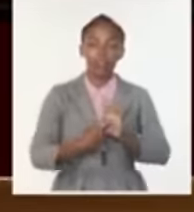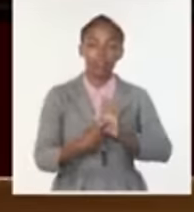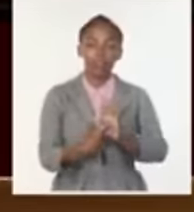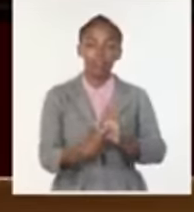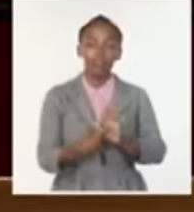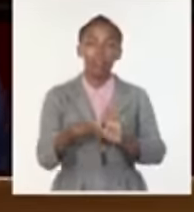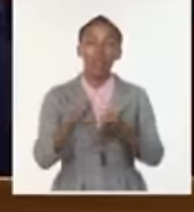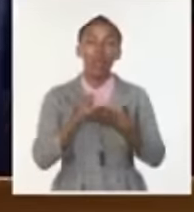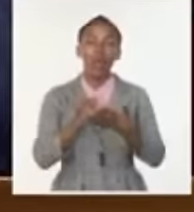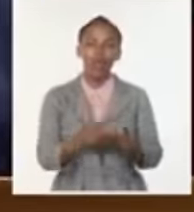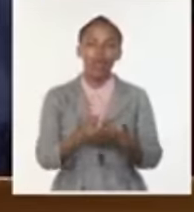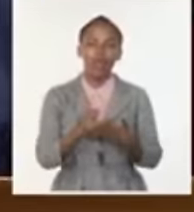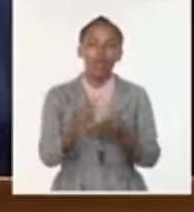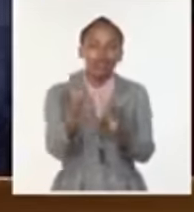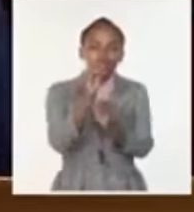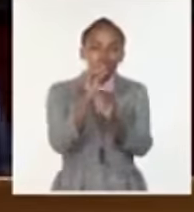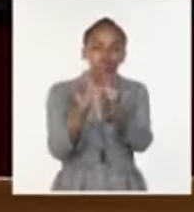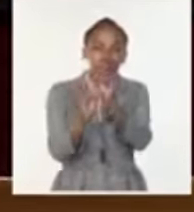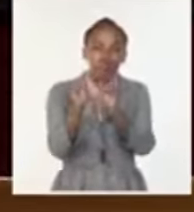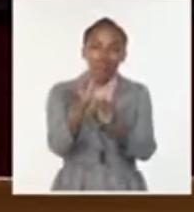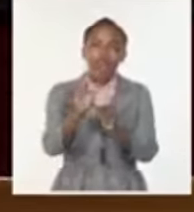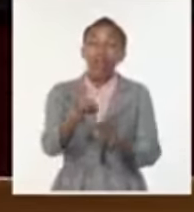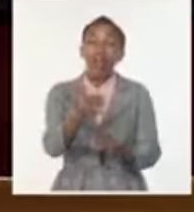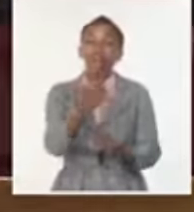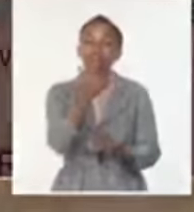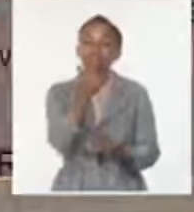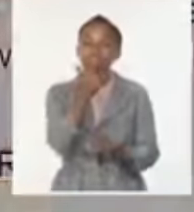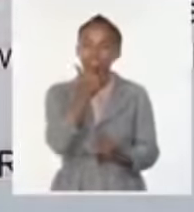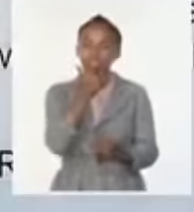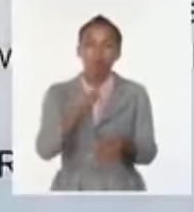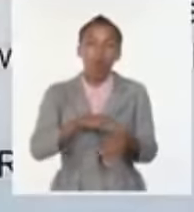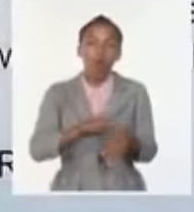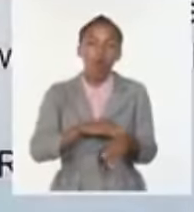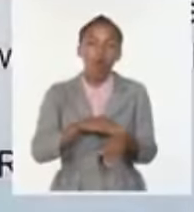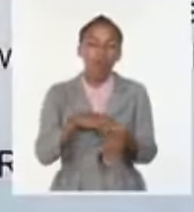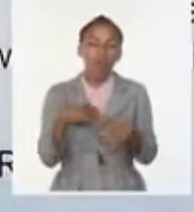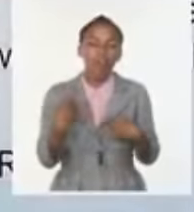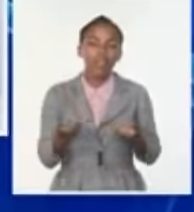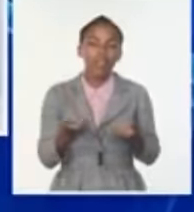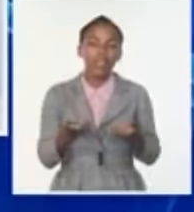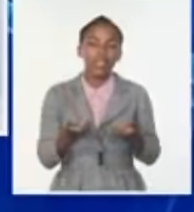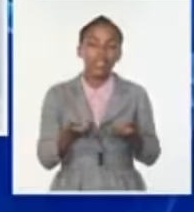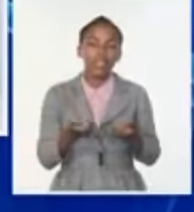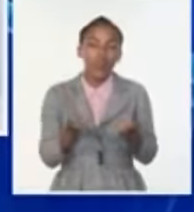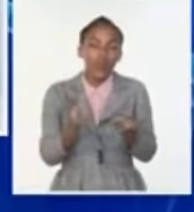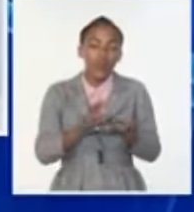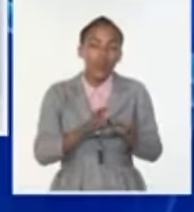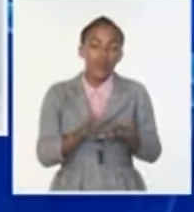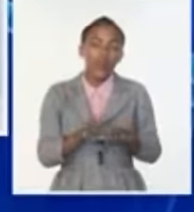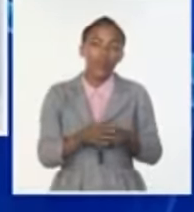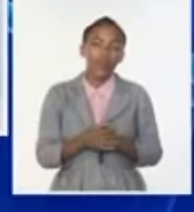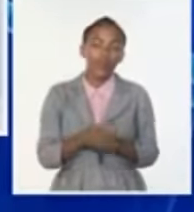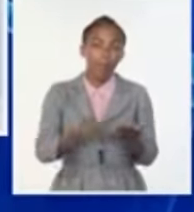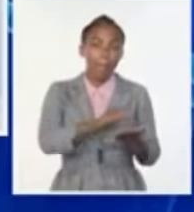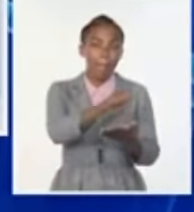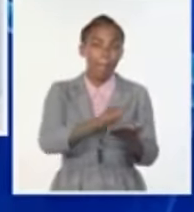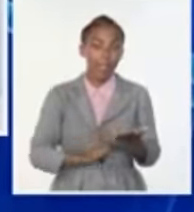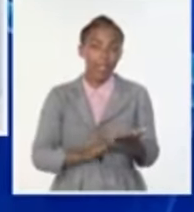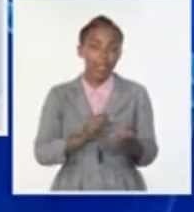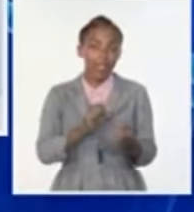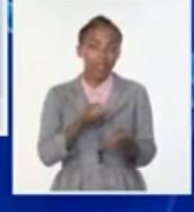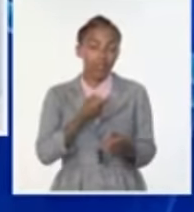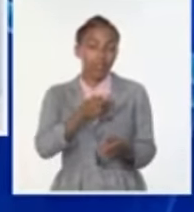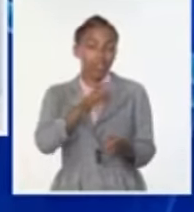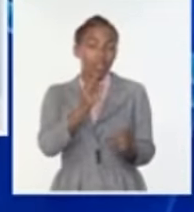permitirán corregir las distorsiones generadas por vacíos en las normas iniciales y